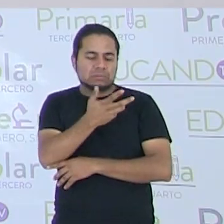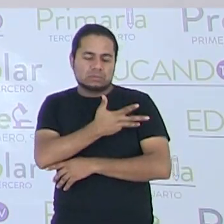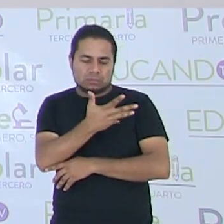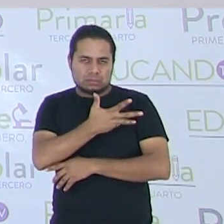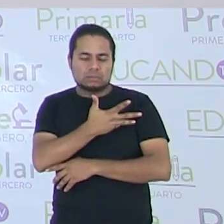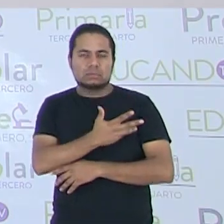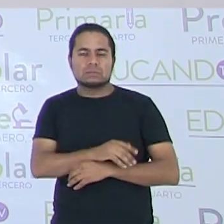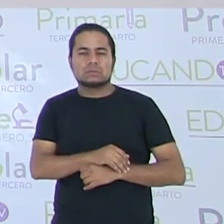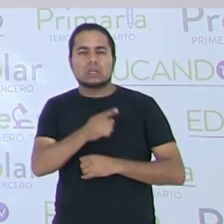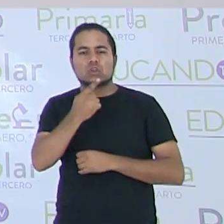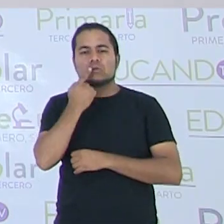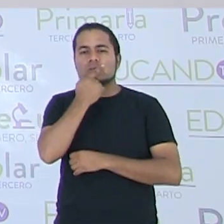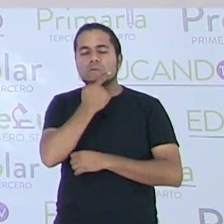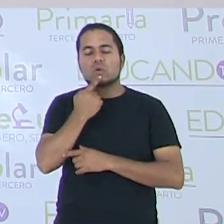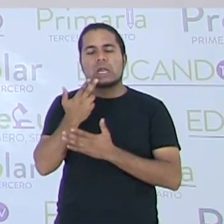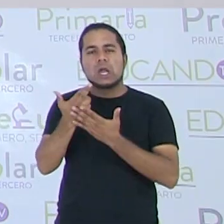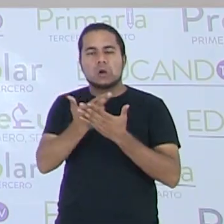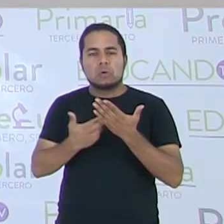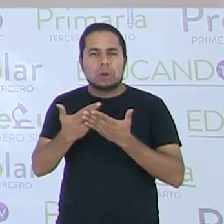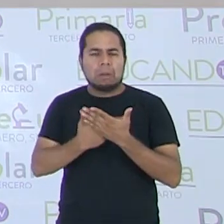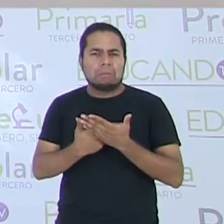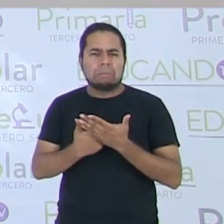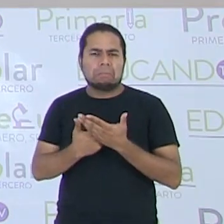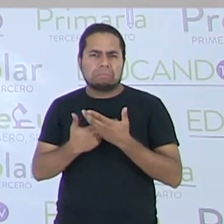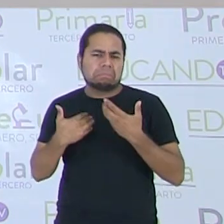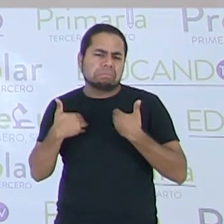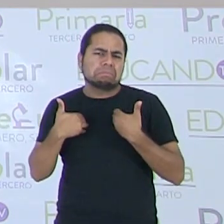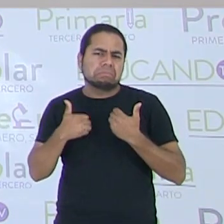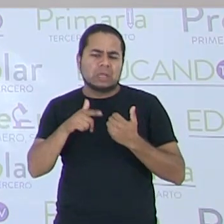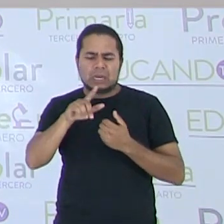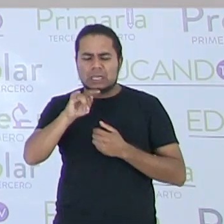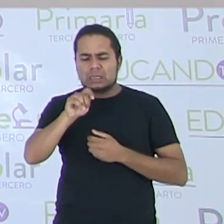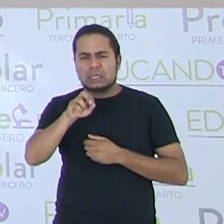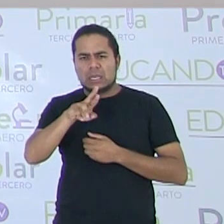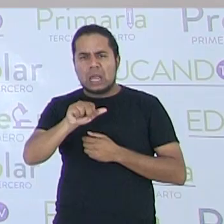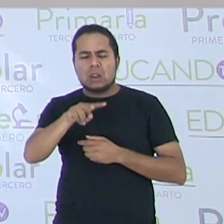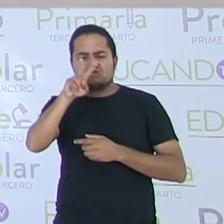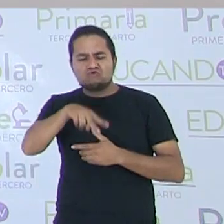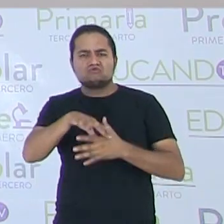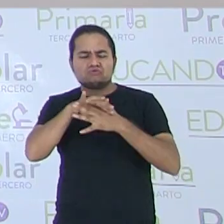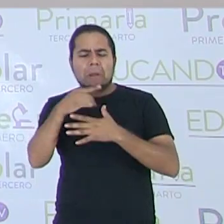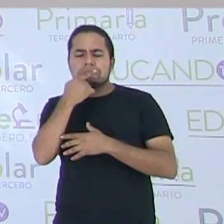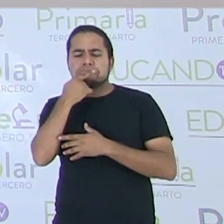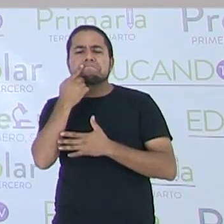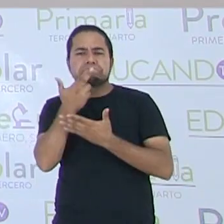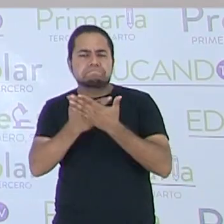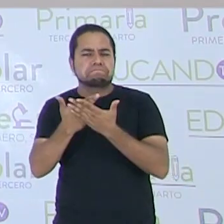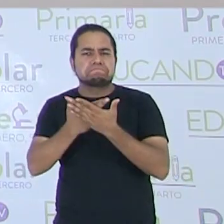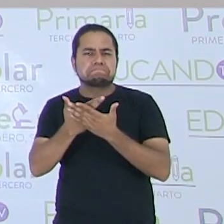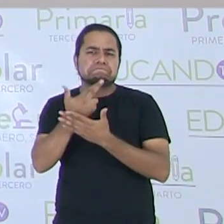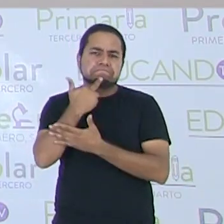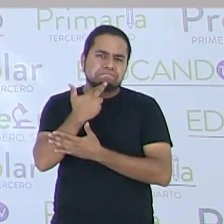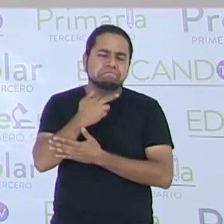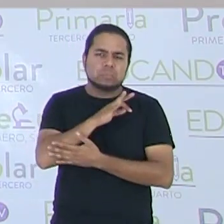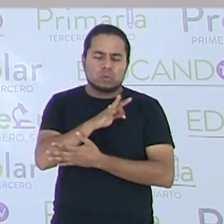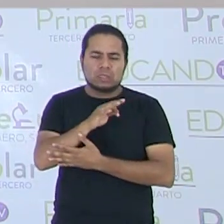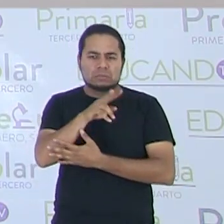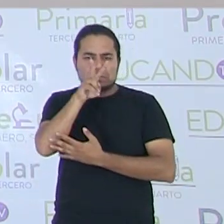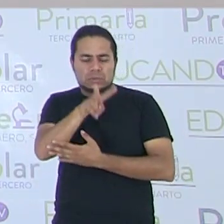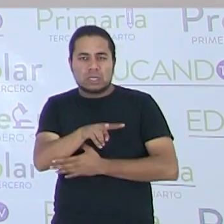Si yo le digo tu boca roja, eso es literal porque es real. Entonces, lo que no es